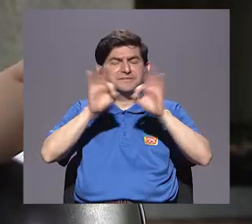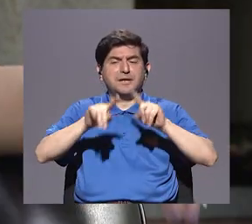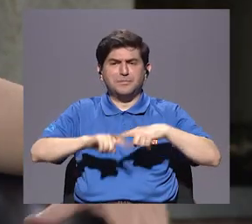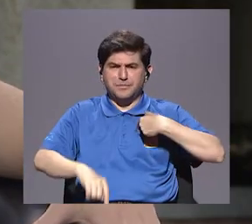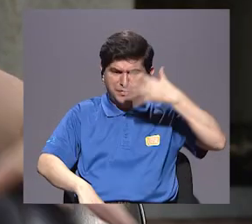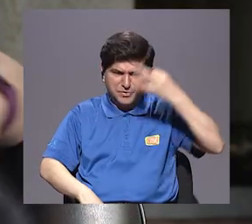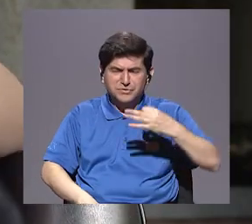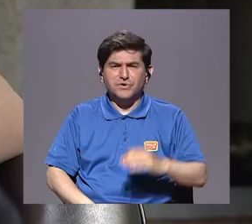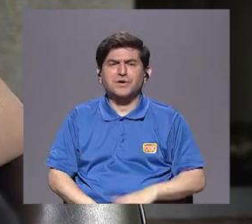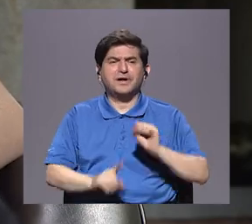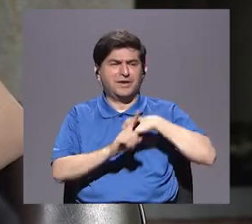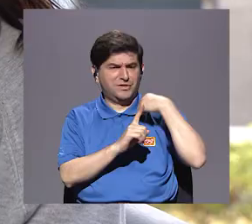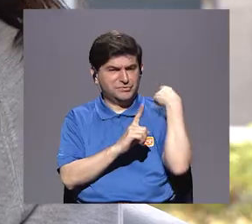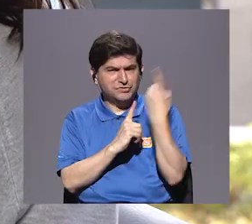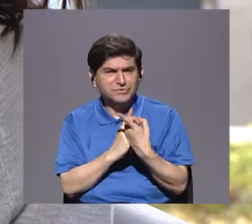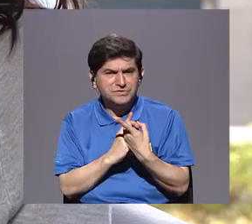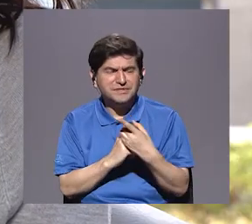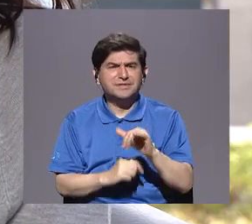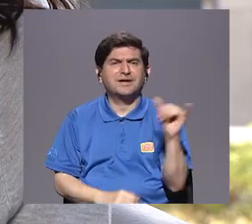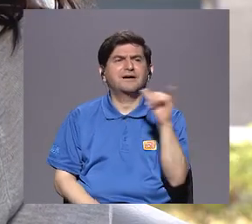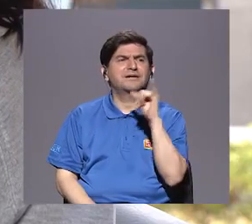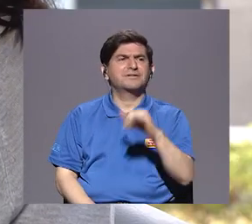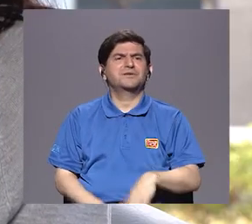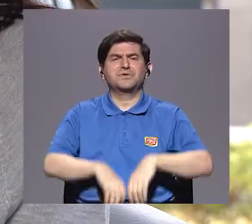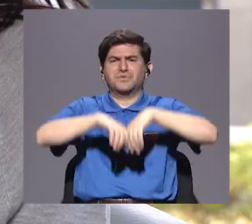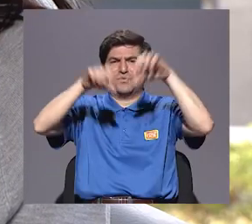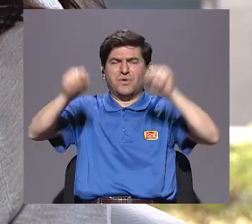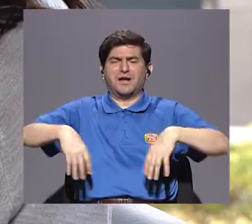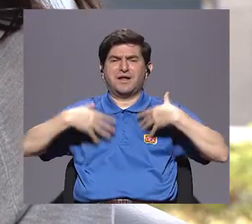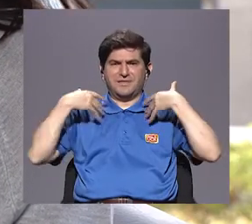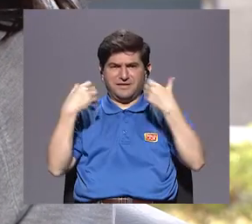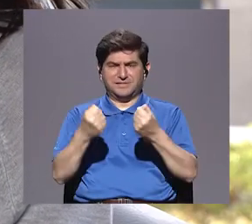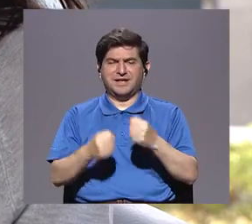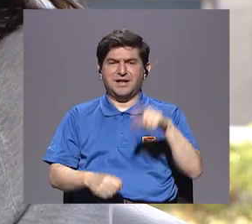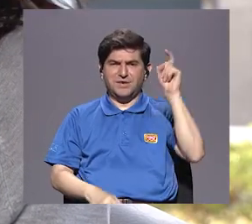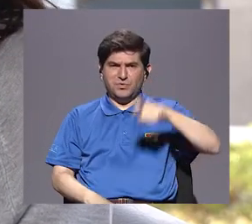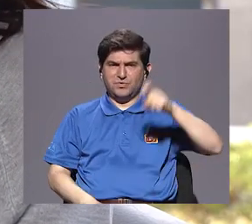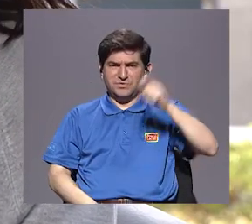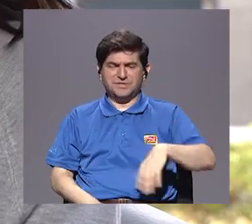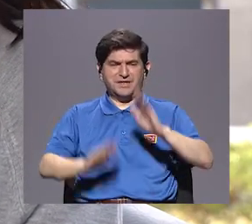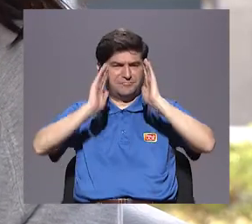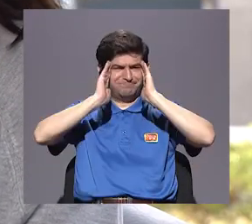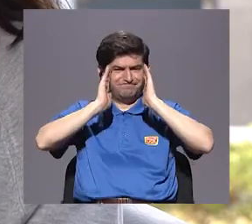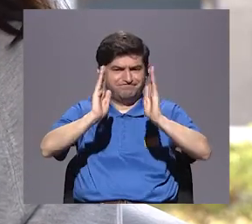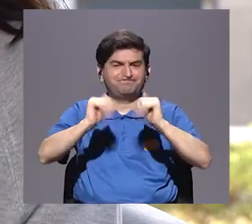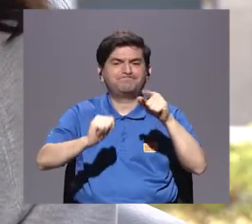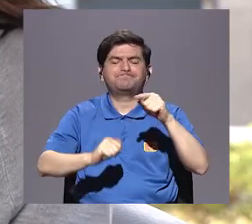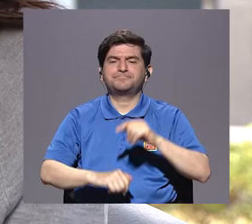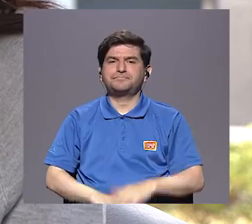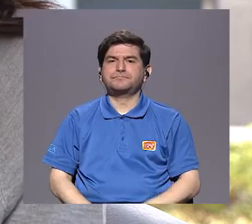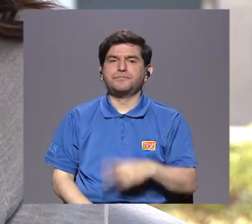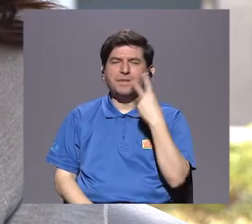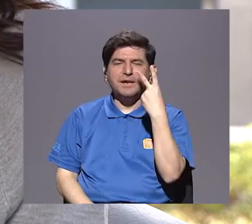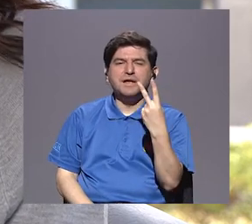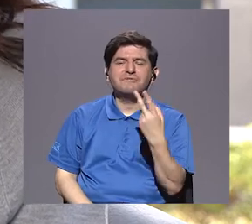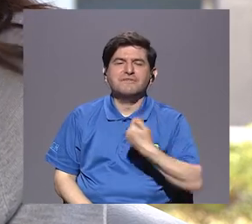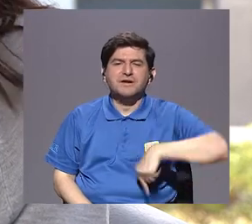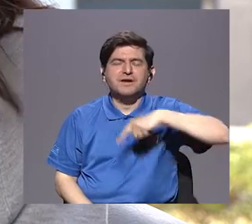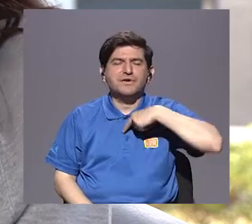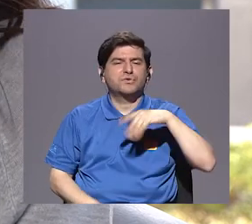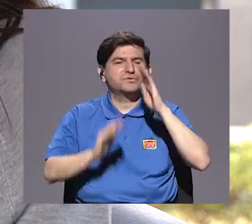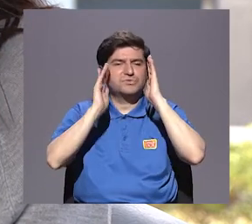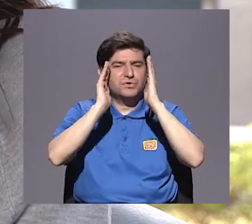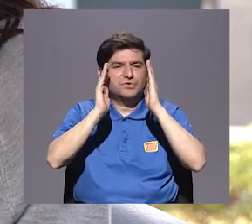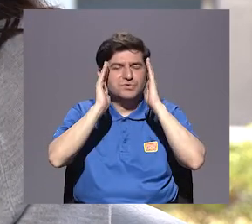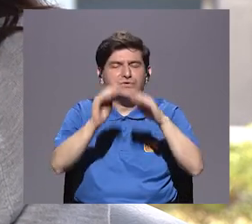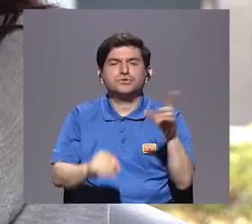Pero creo que como sociedad y como sistema de salud tenemos que poner mucha atención ahí y ver dónde es que tenemos que